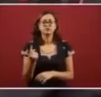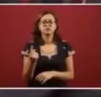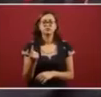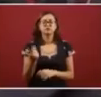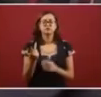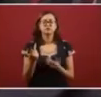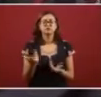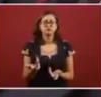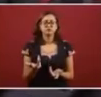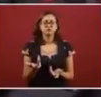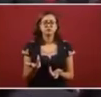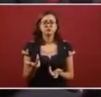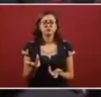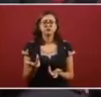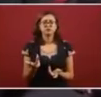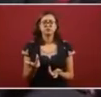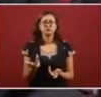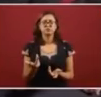nadie